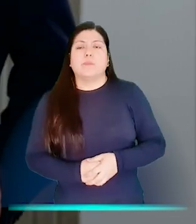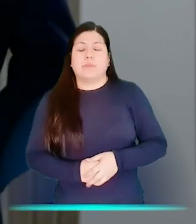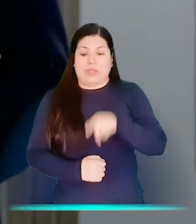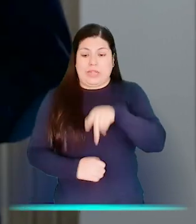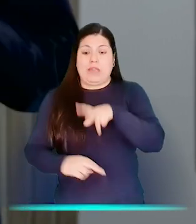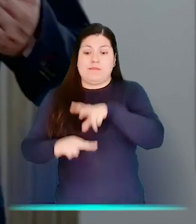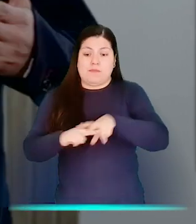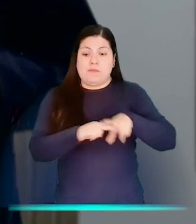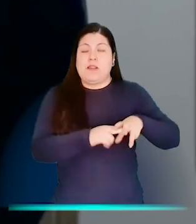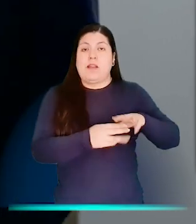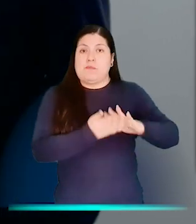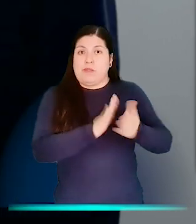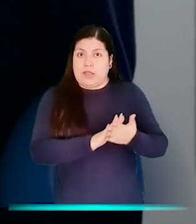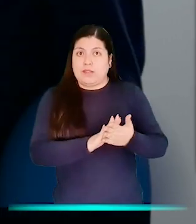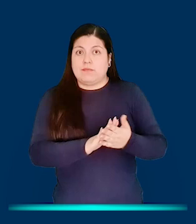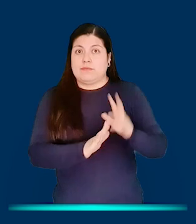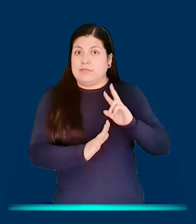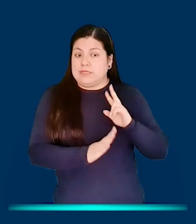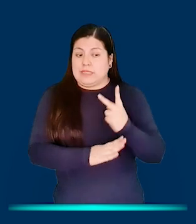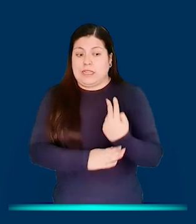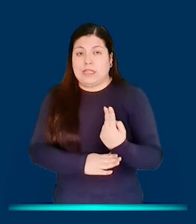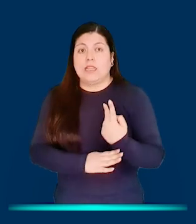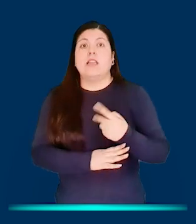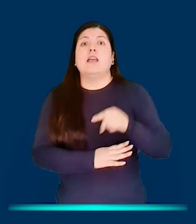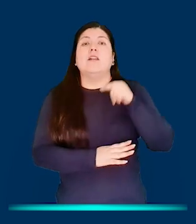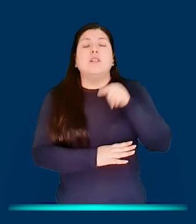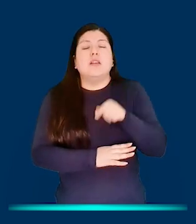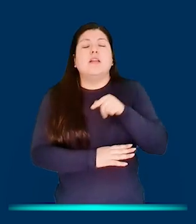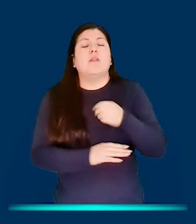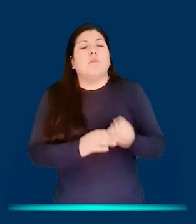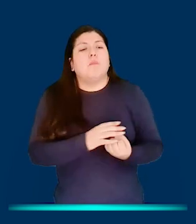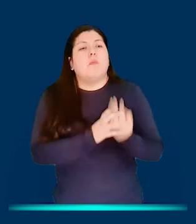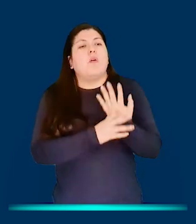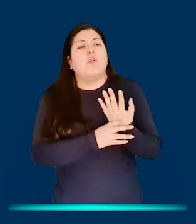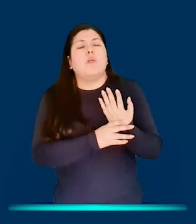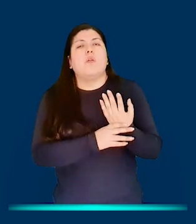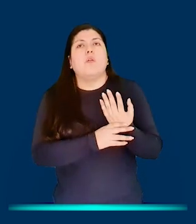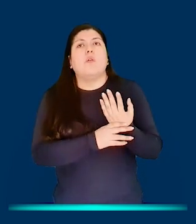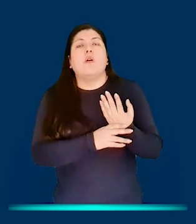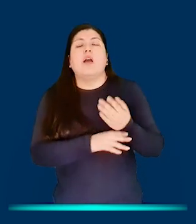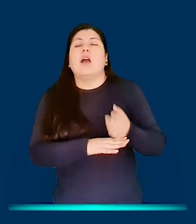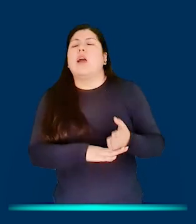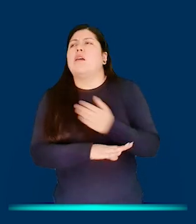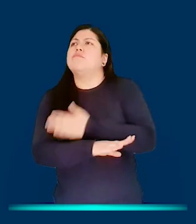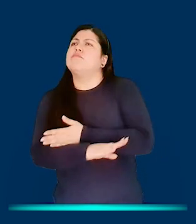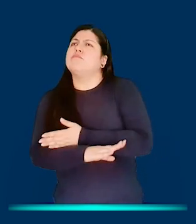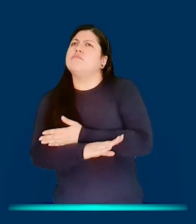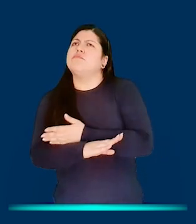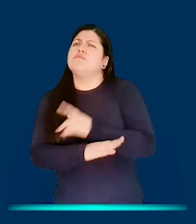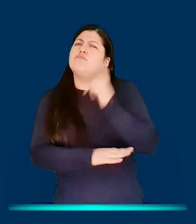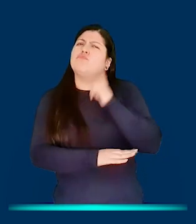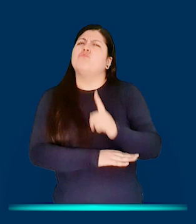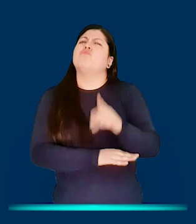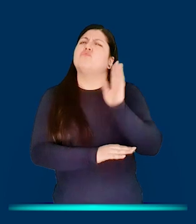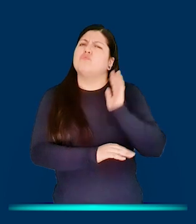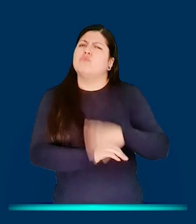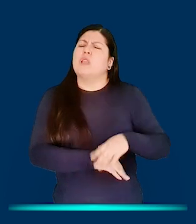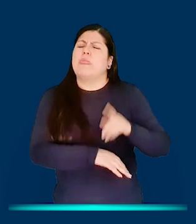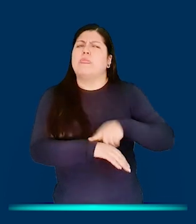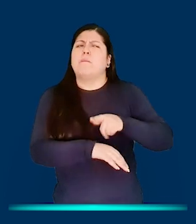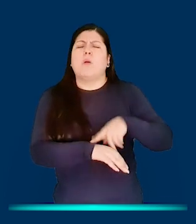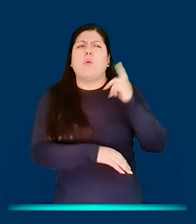esas elecciones por primera vez en Colombia? Estas circunscripciones transitorias especiales de paz, como dices,